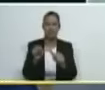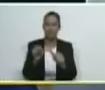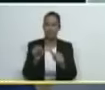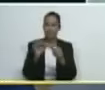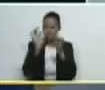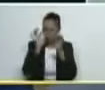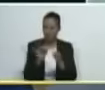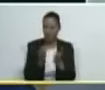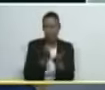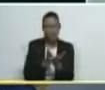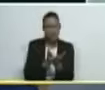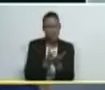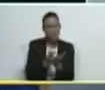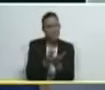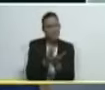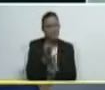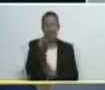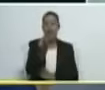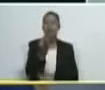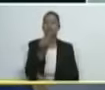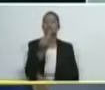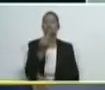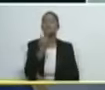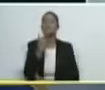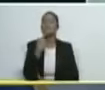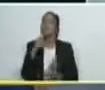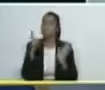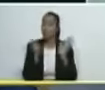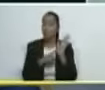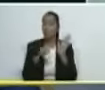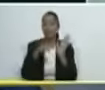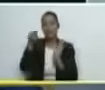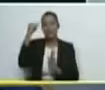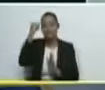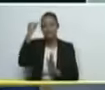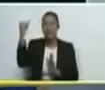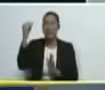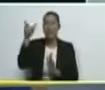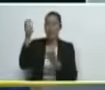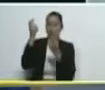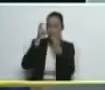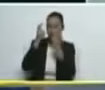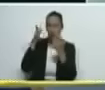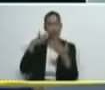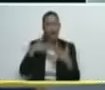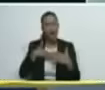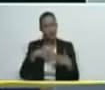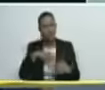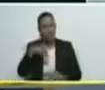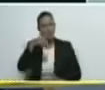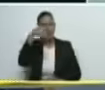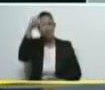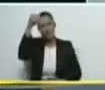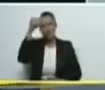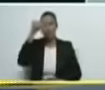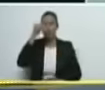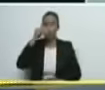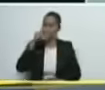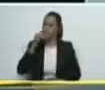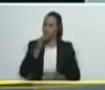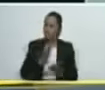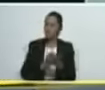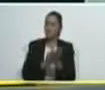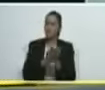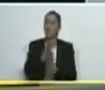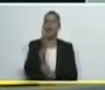tercamente fieles a su palabra, a sus ideas, a su legado, a su espíritu, rompiendo con ella